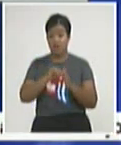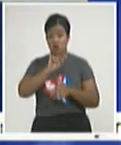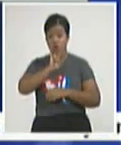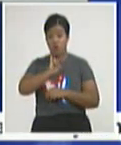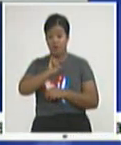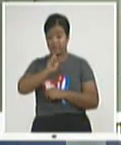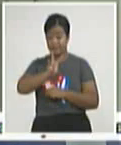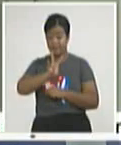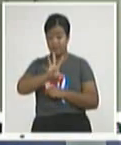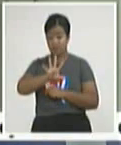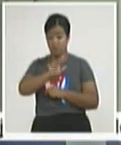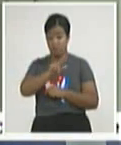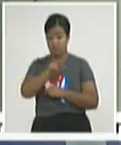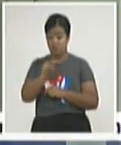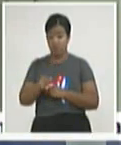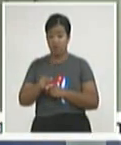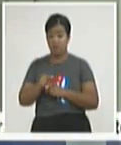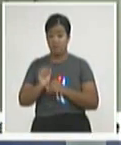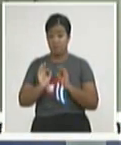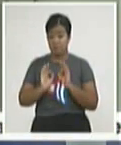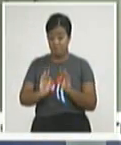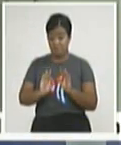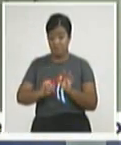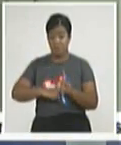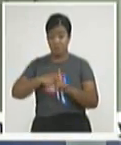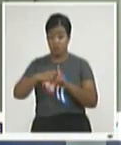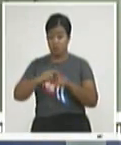6.935 pacientes que se diagnosticaron,